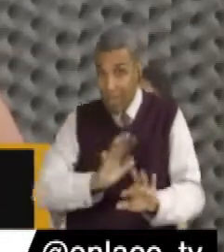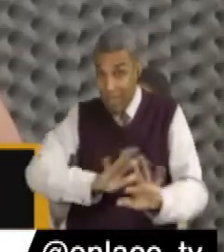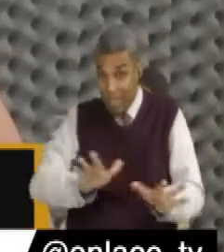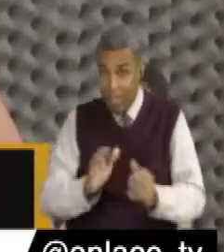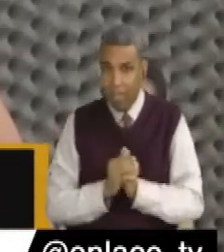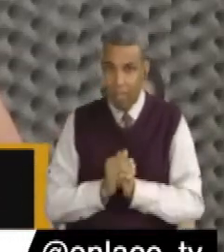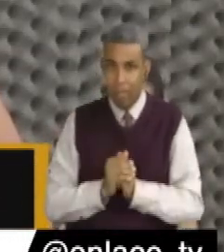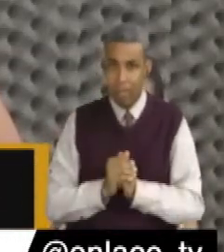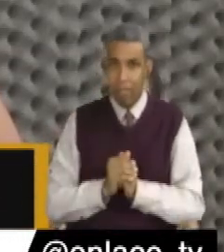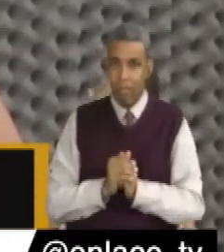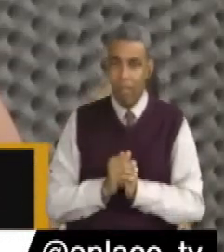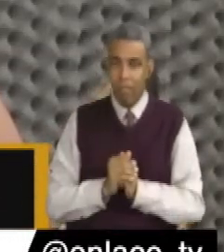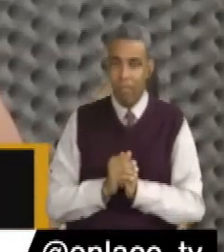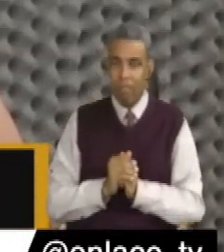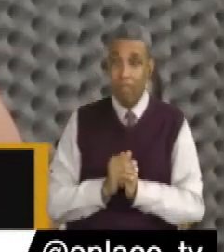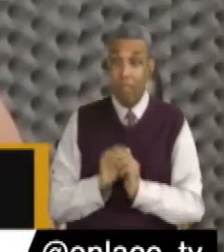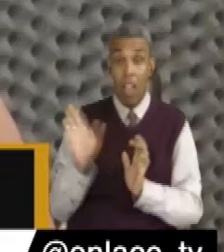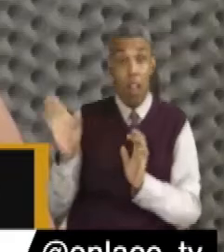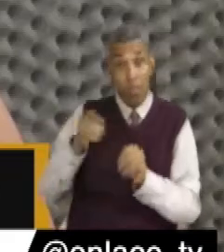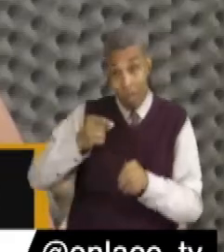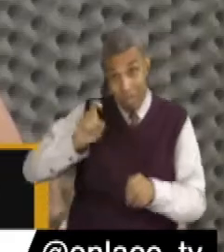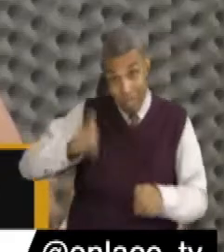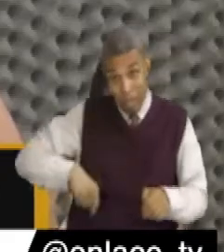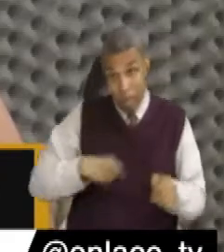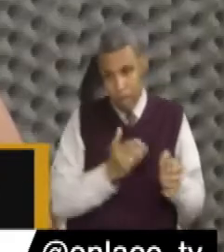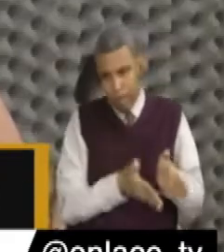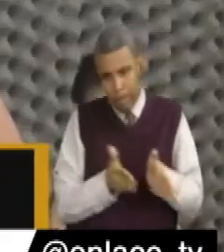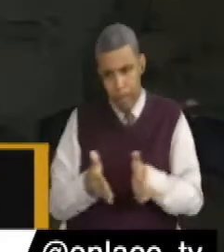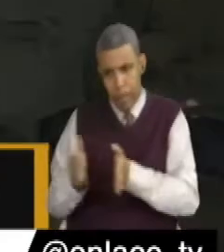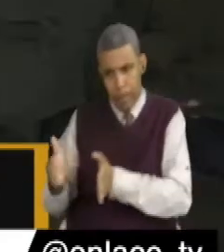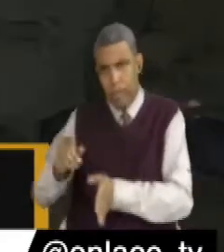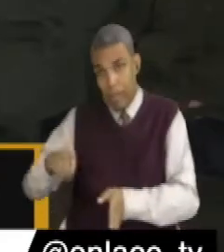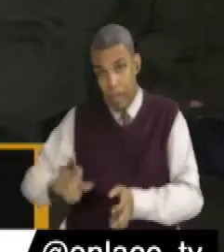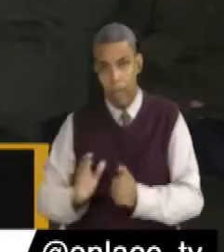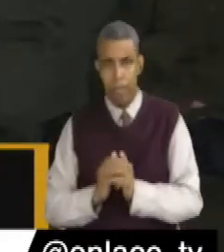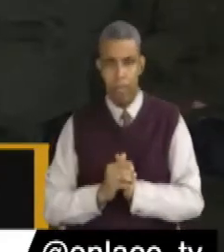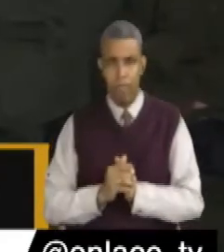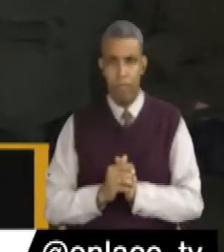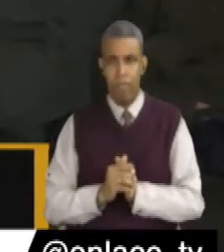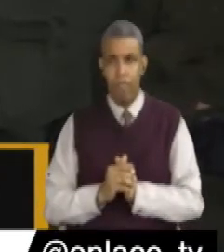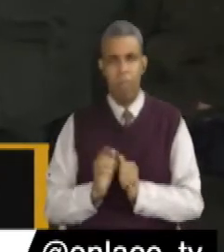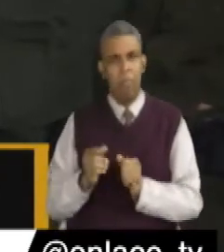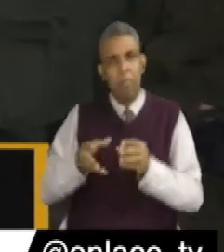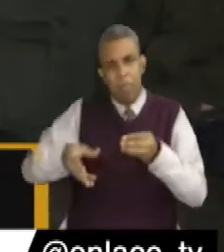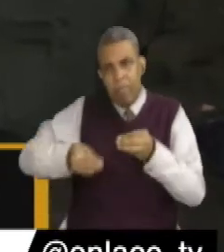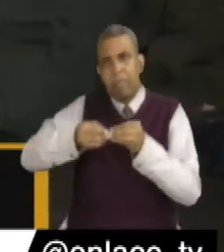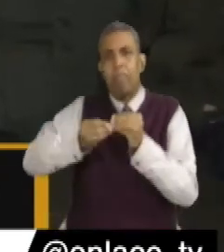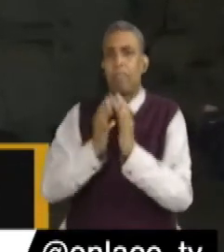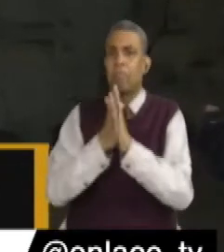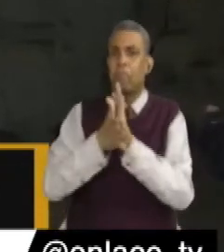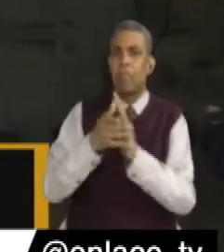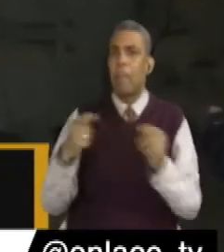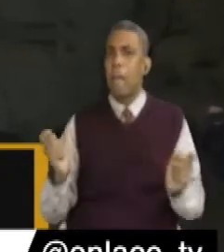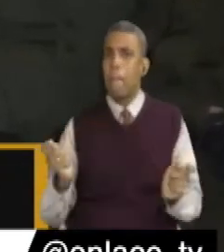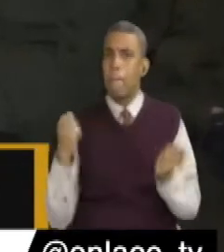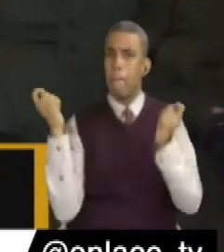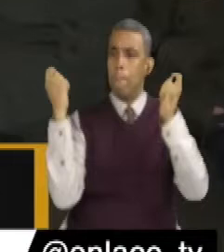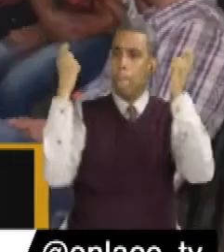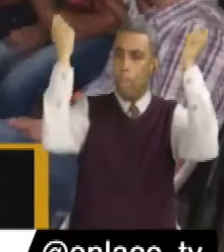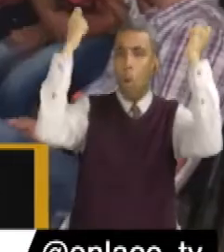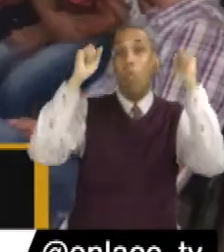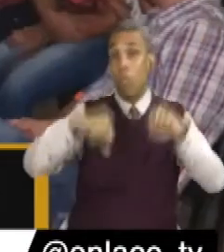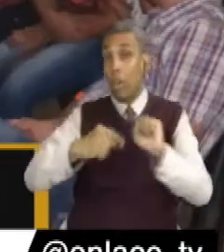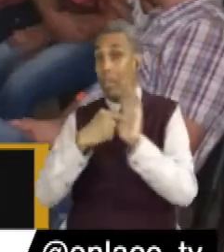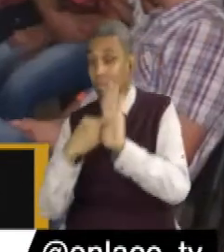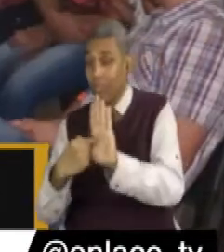atípicas, este mecanismo tiene que tener pues todas las garantías. Recordó la funcionaria que la publicidad electoral para este proceso es permitido en el